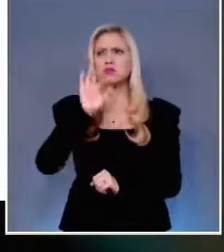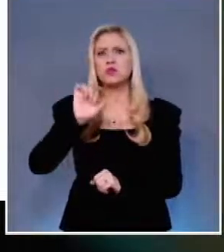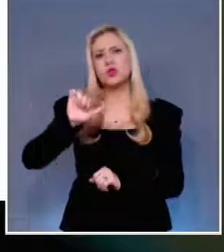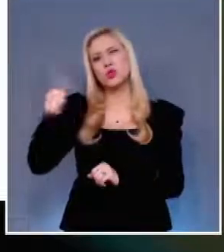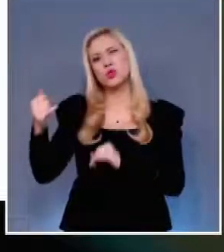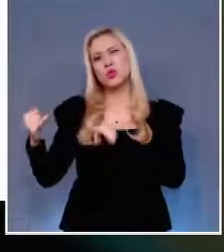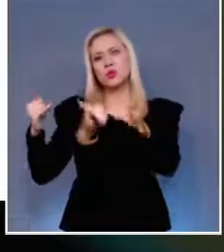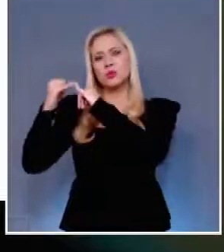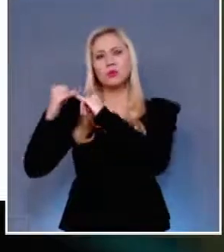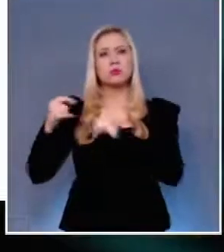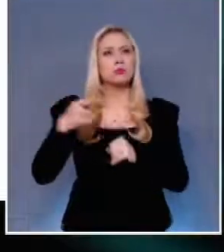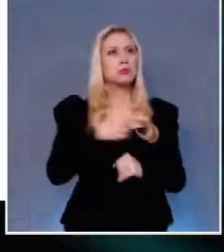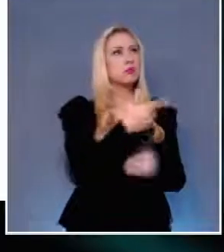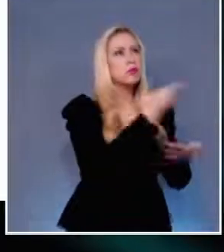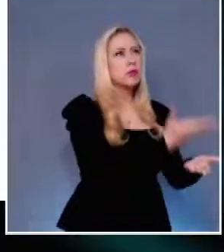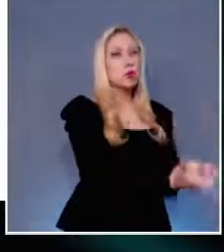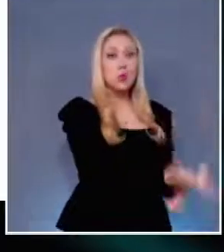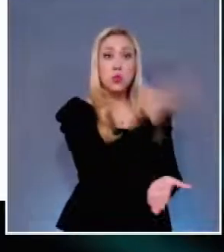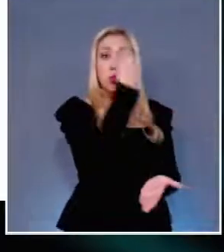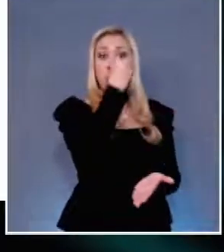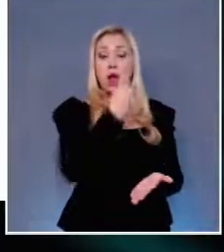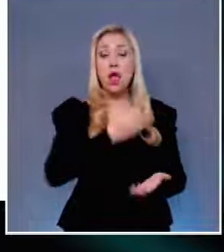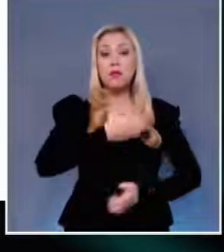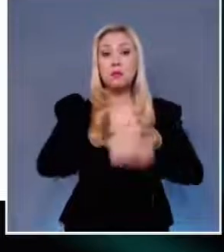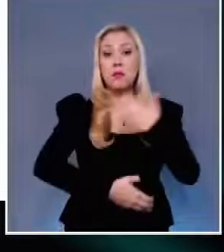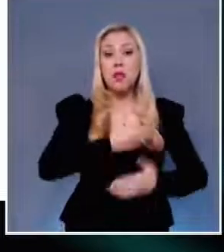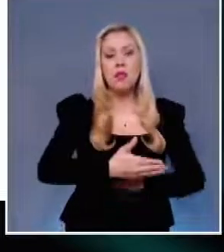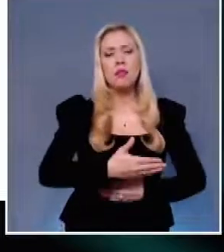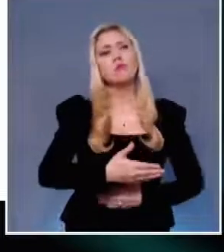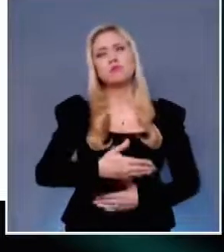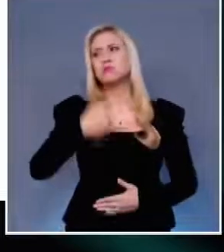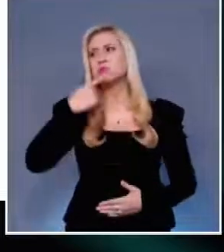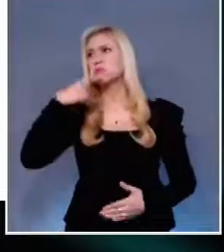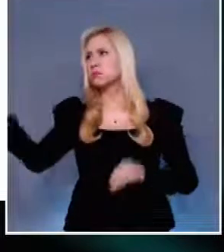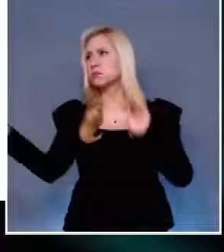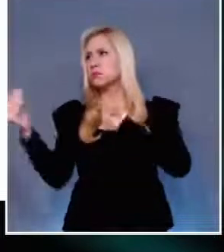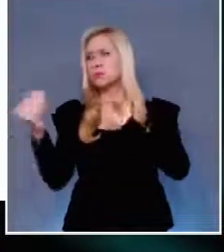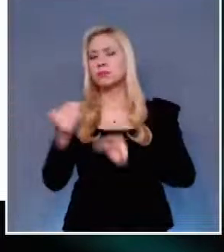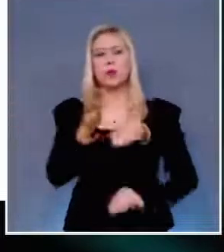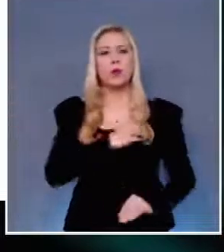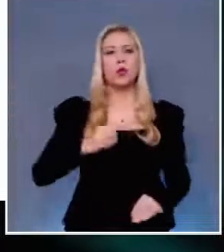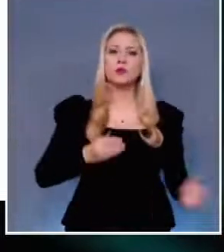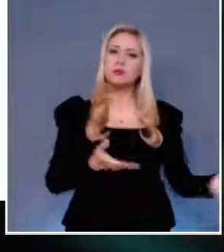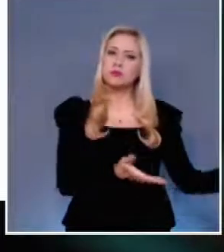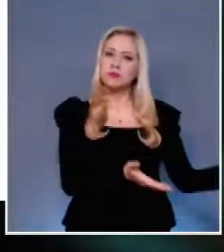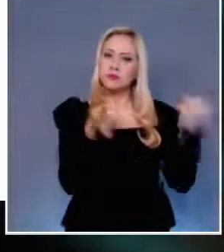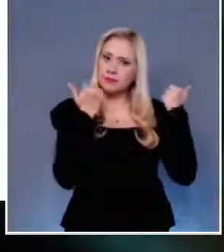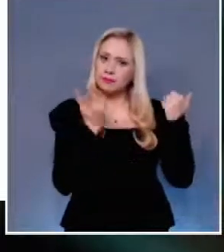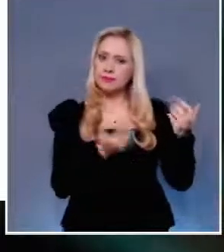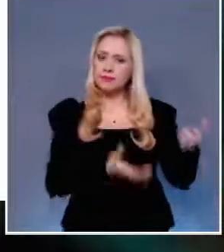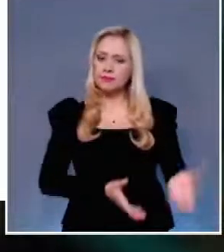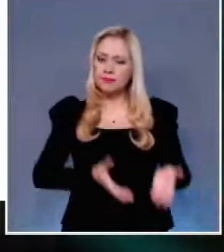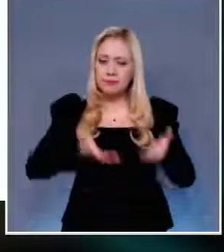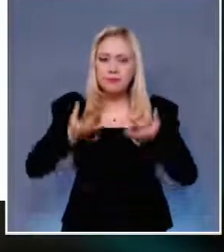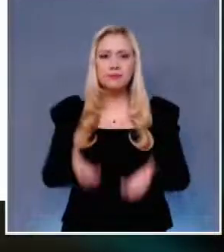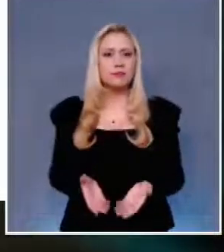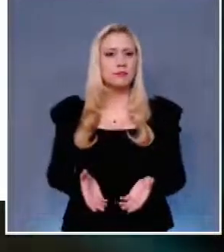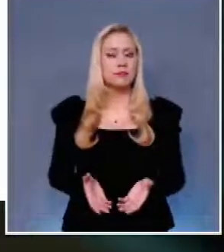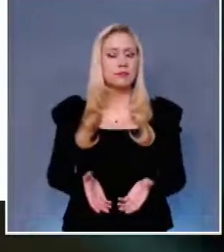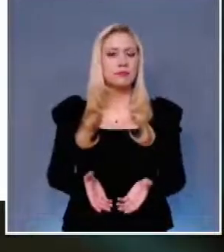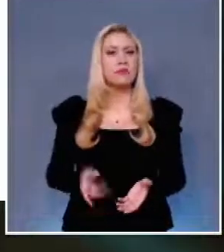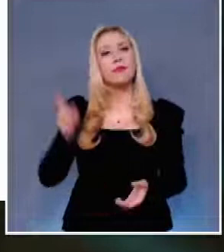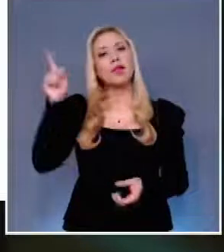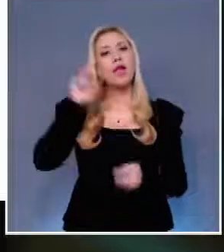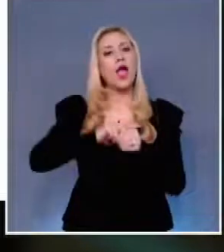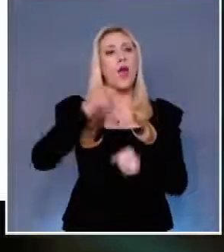un expediente, un documento público. Desde la Casa de la Cultura Jurídica de Oaxaca,